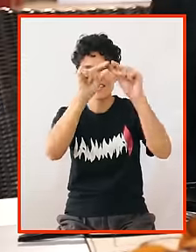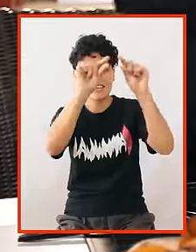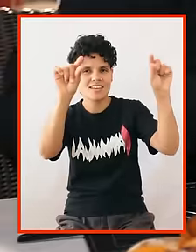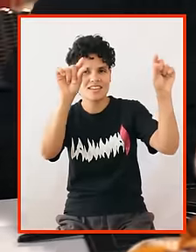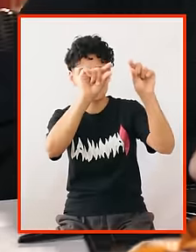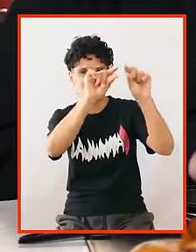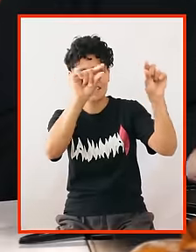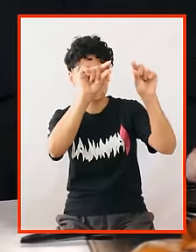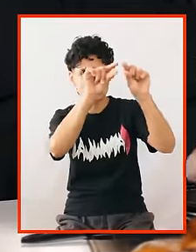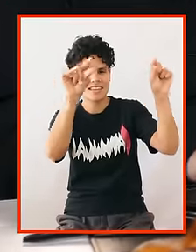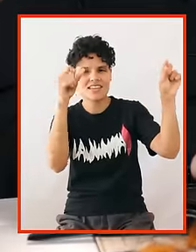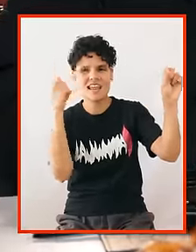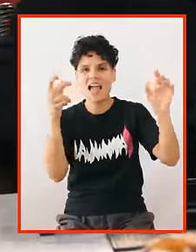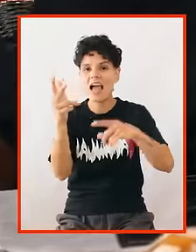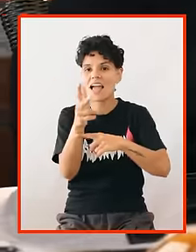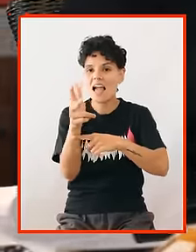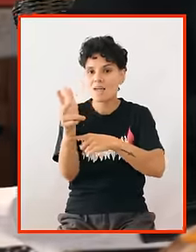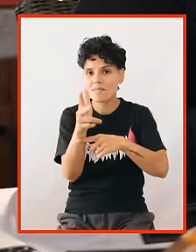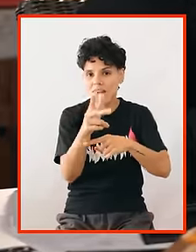2002. Claro. Bueno, ¿no?